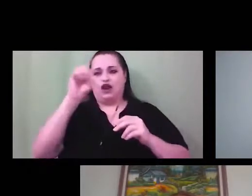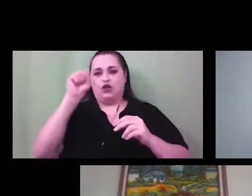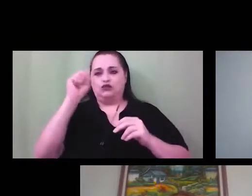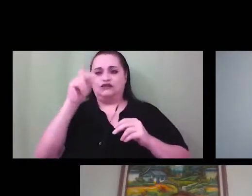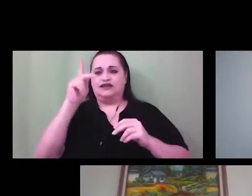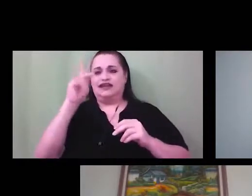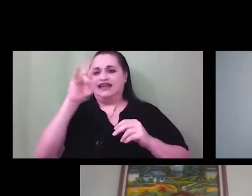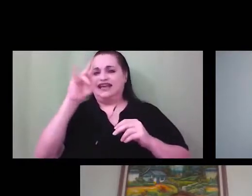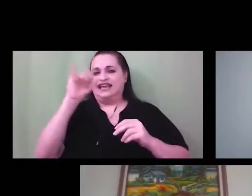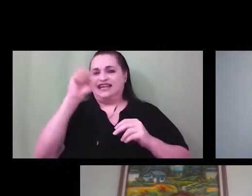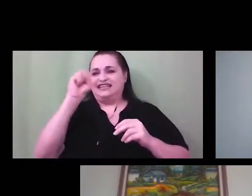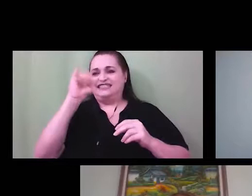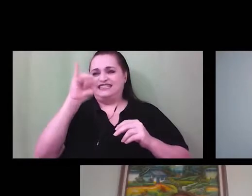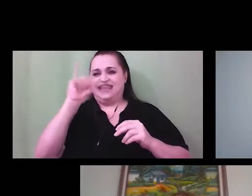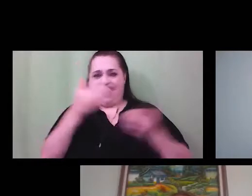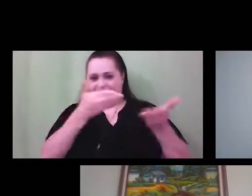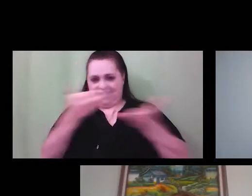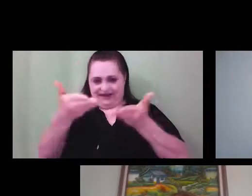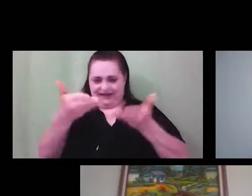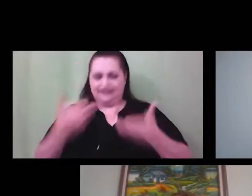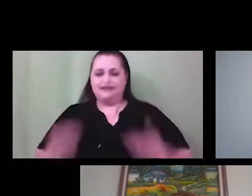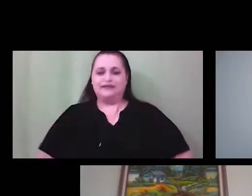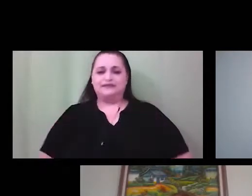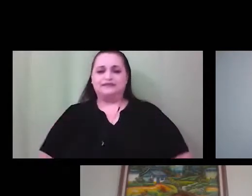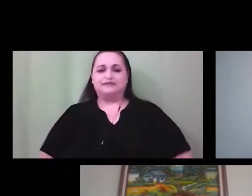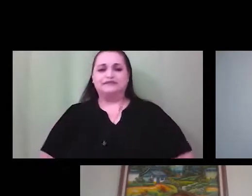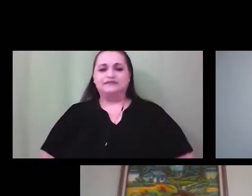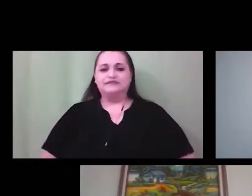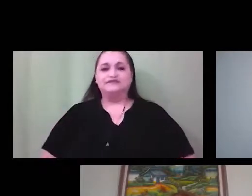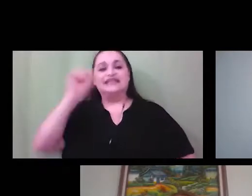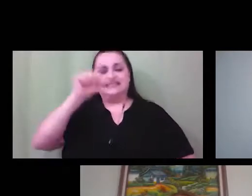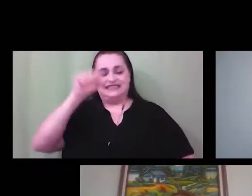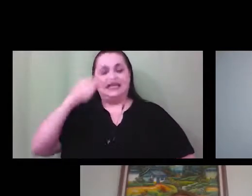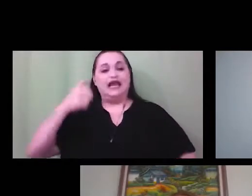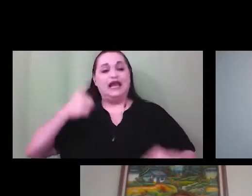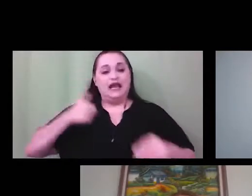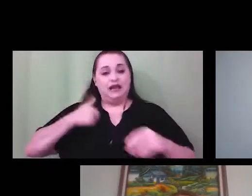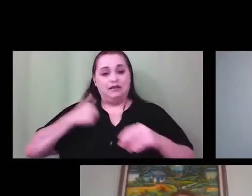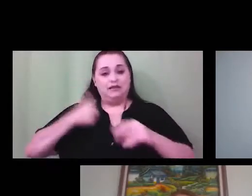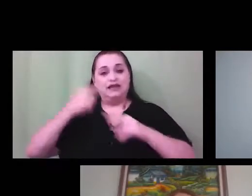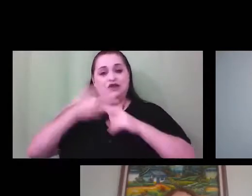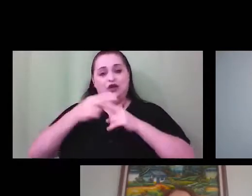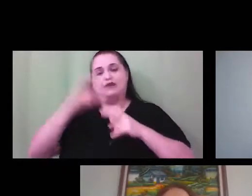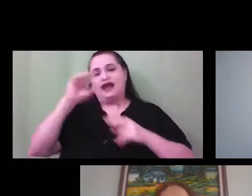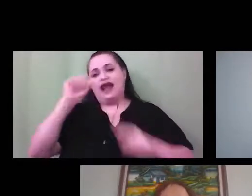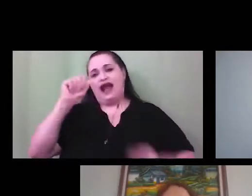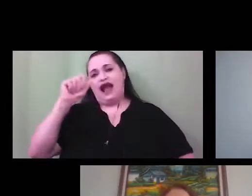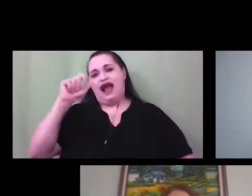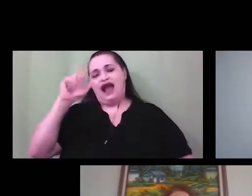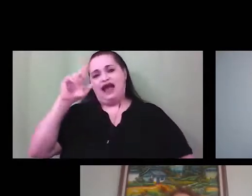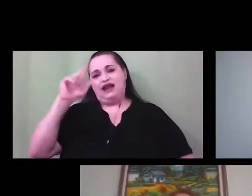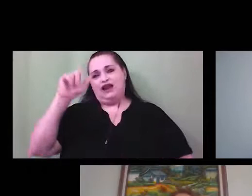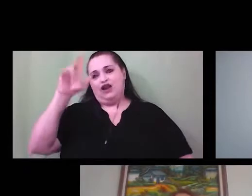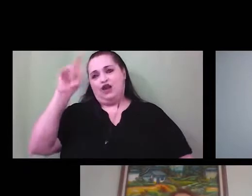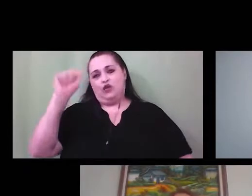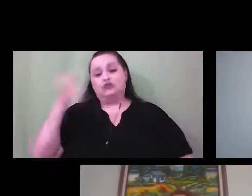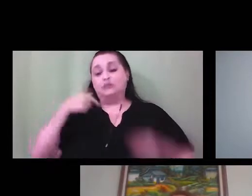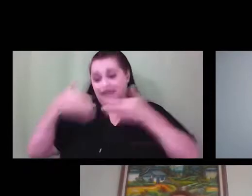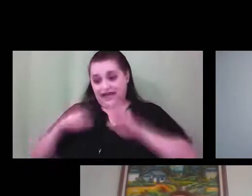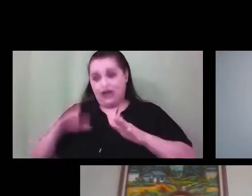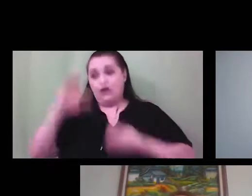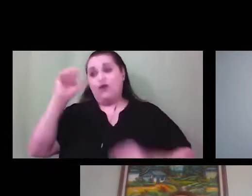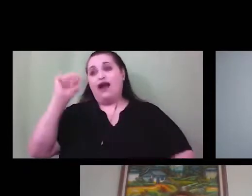Crisia. Adelante. Sí, mi nombre es Carlos Enrique Núñez y mi hijo Carlos